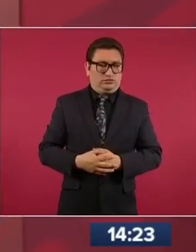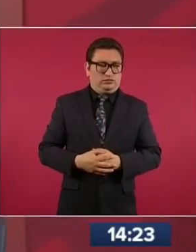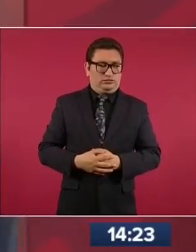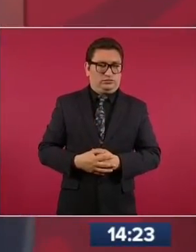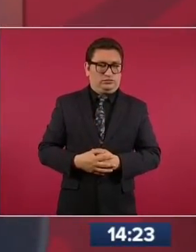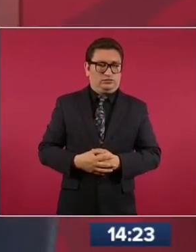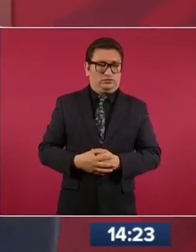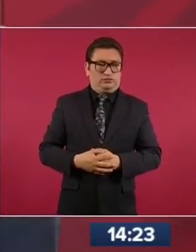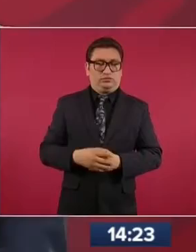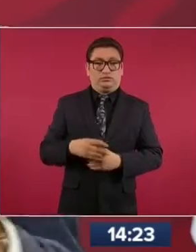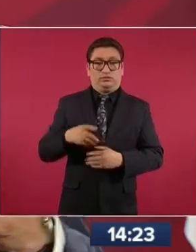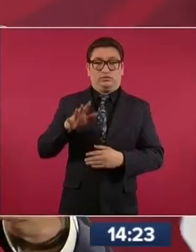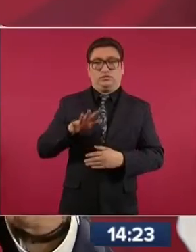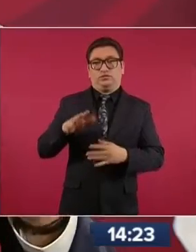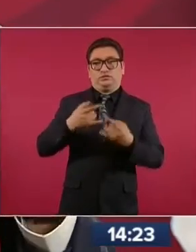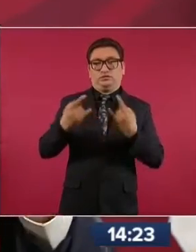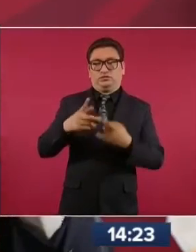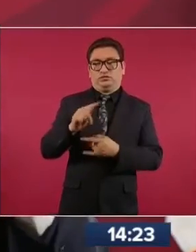Totolapan